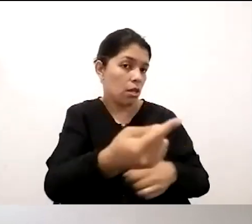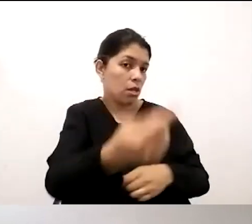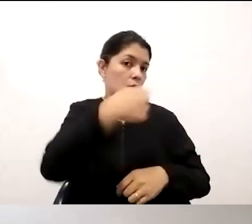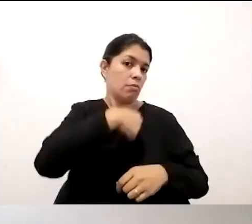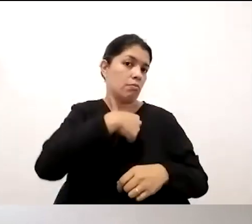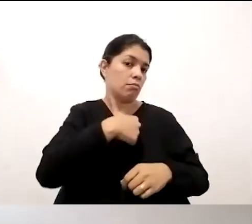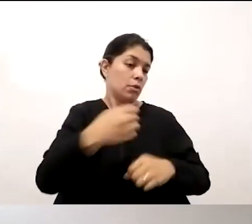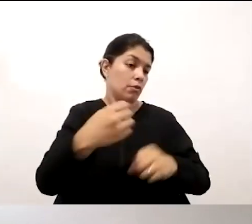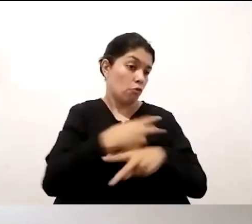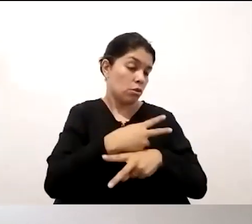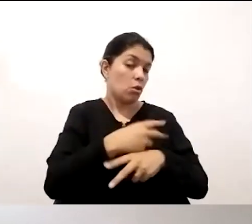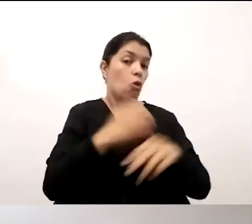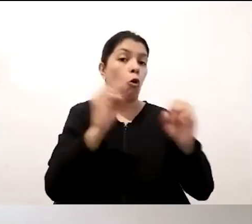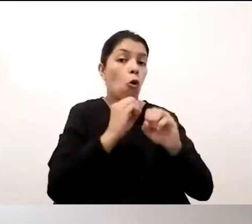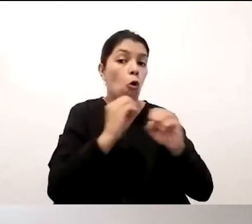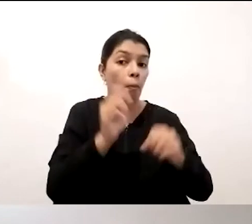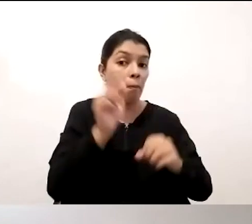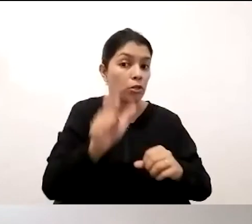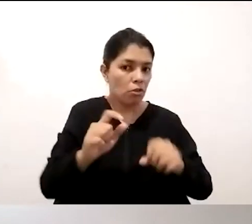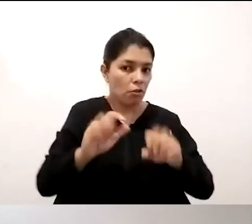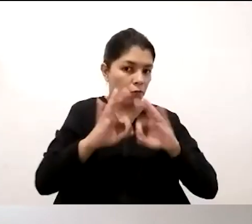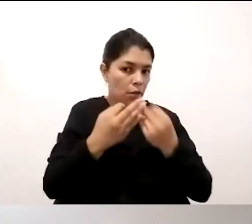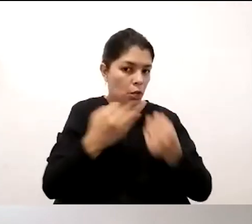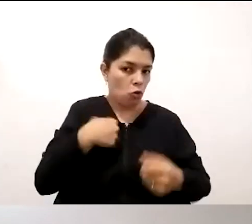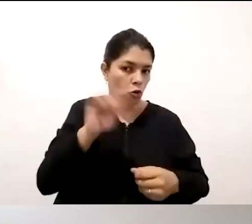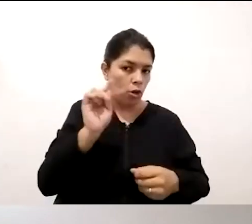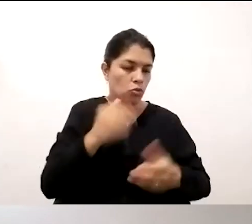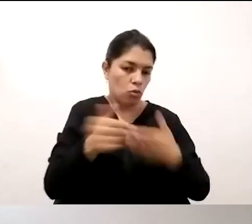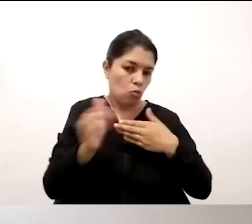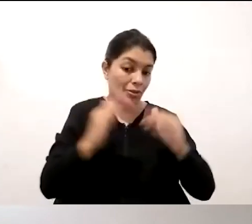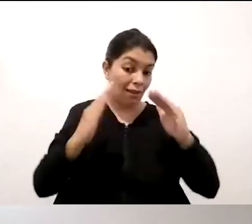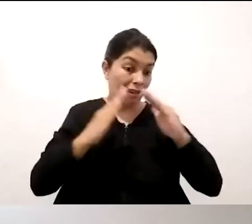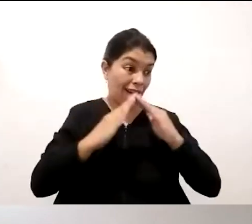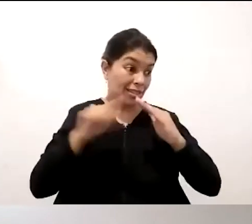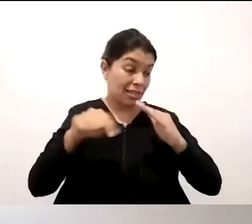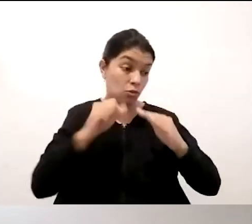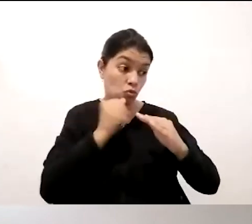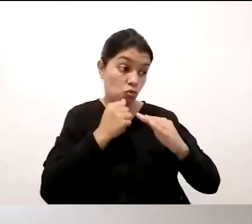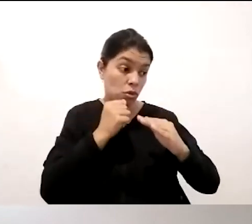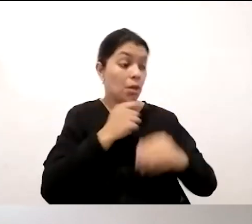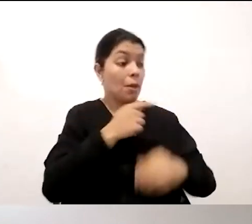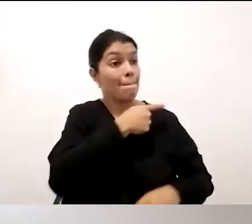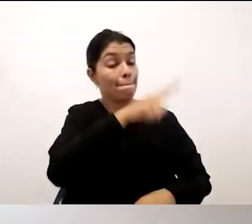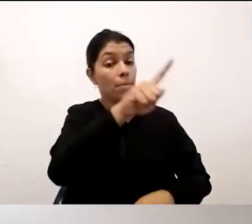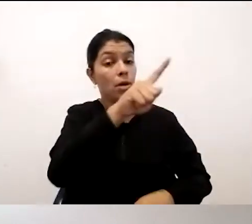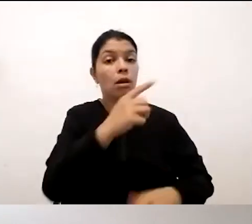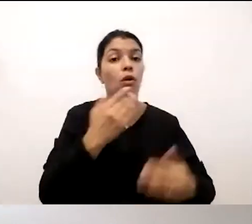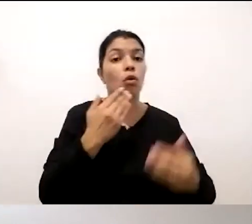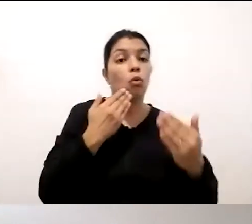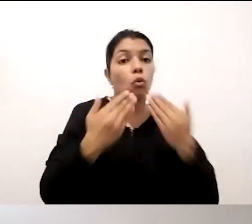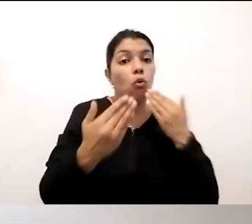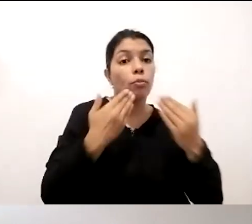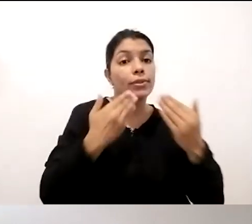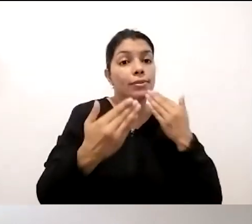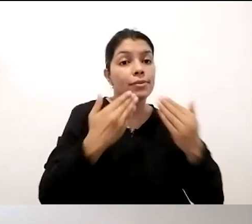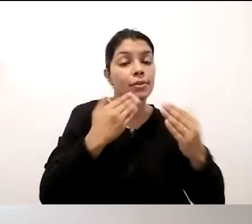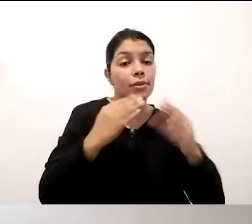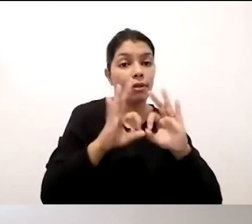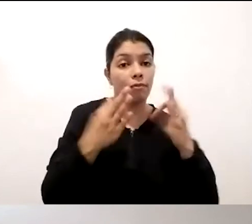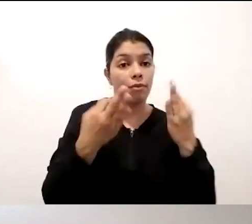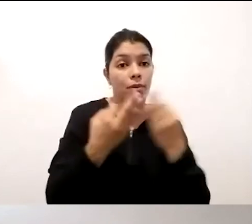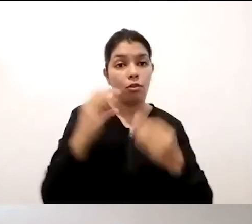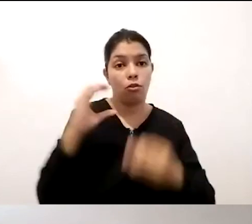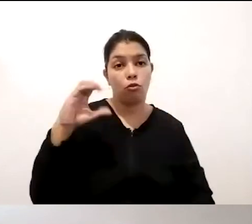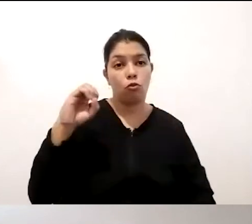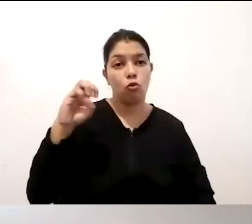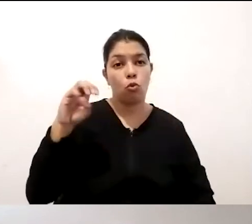residen ahí, se debe acudir y denunciar ante las comisarías de familia de cada municipio o de la zona